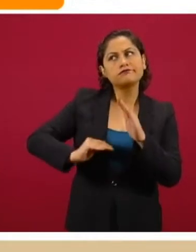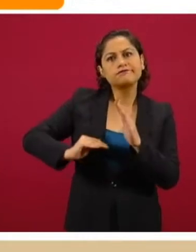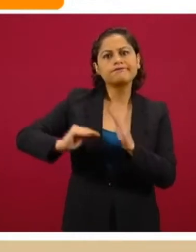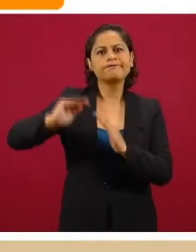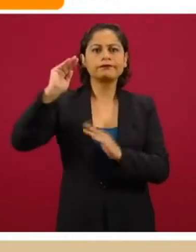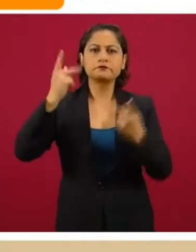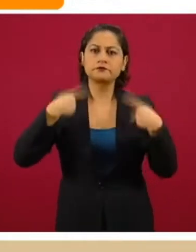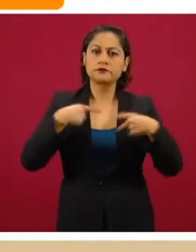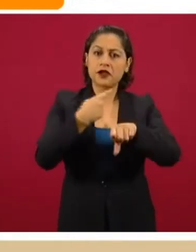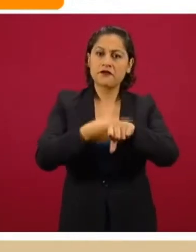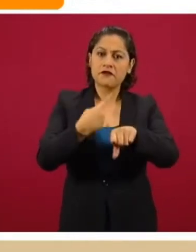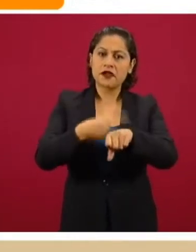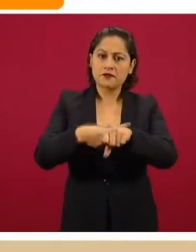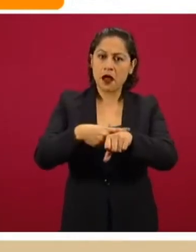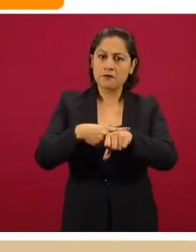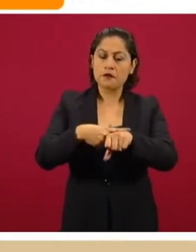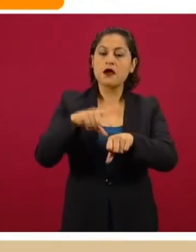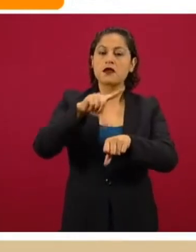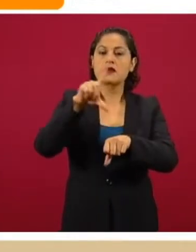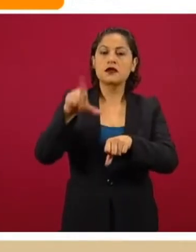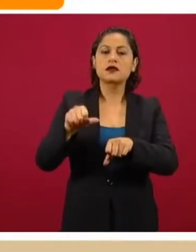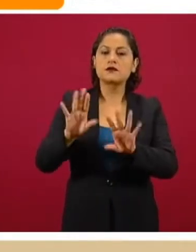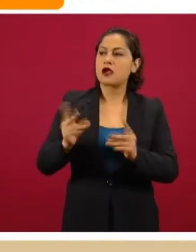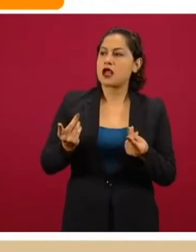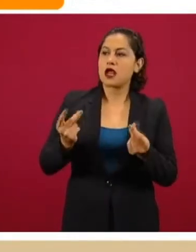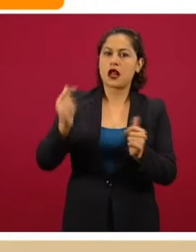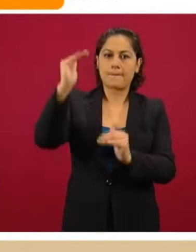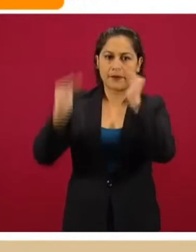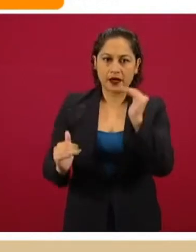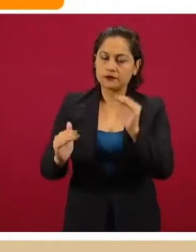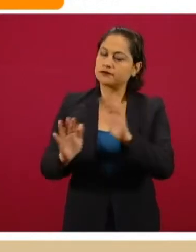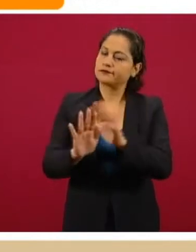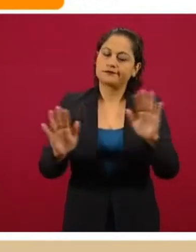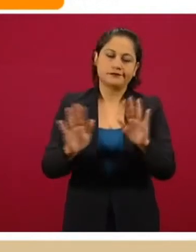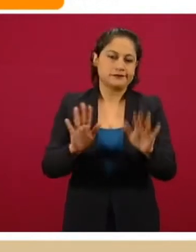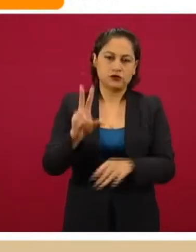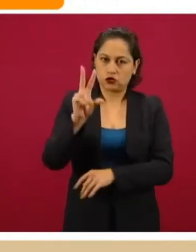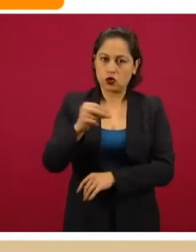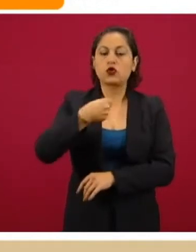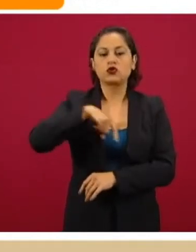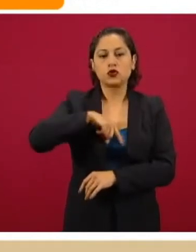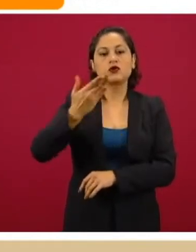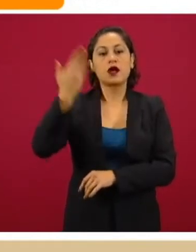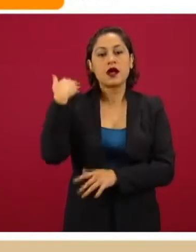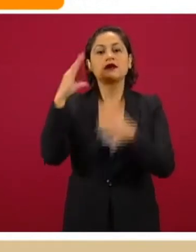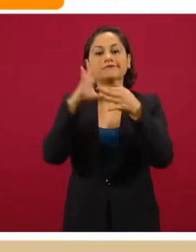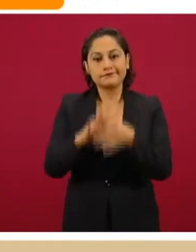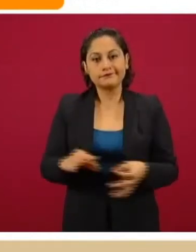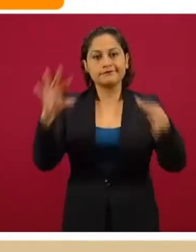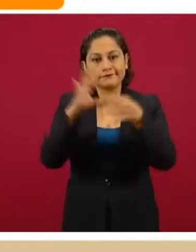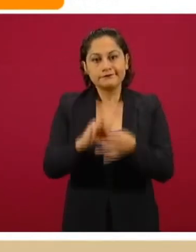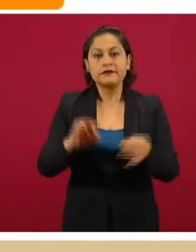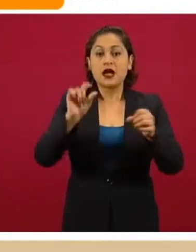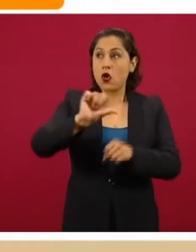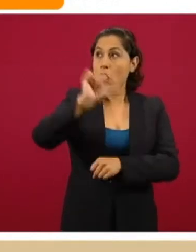casos y después solamente baje. Lo hemos demostrado una y otra vez al presentar las curvas epidémicas de múltiples